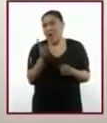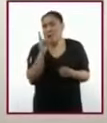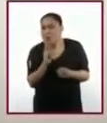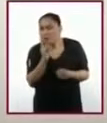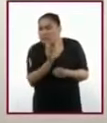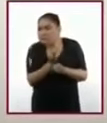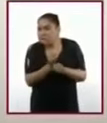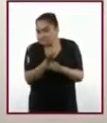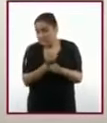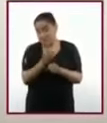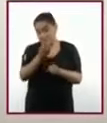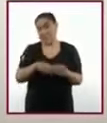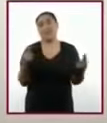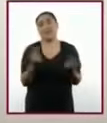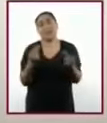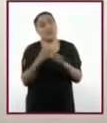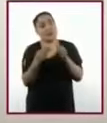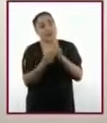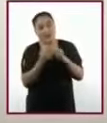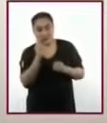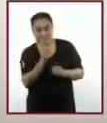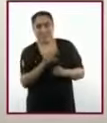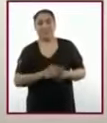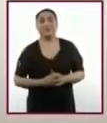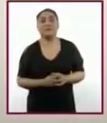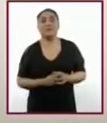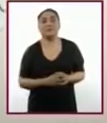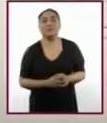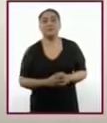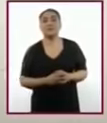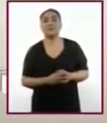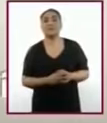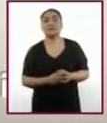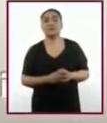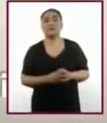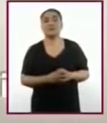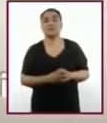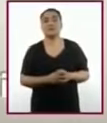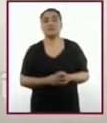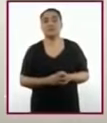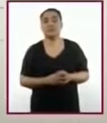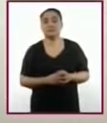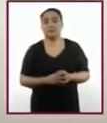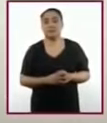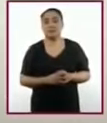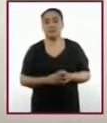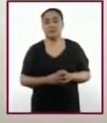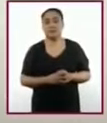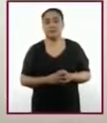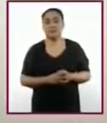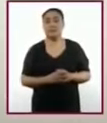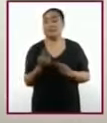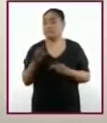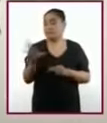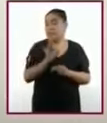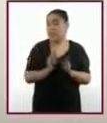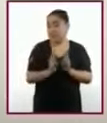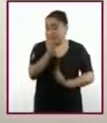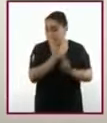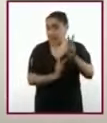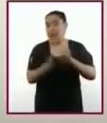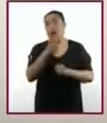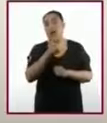experimento necesitaremos los siguientes materiales: un embudo, un vaso de laboratorio, una planta,